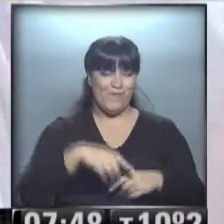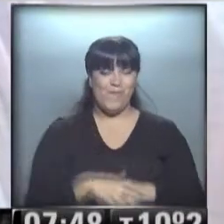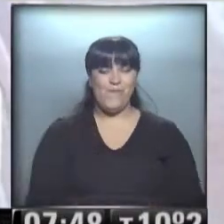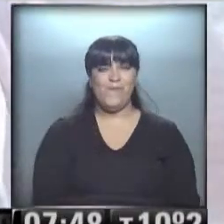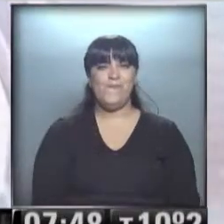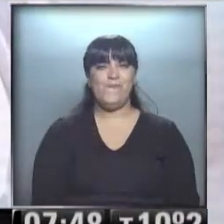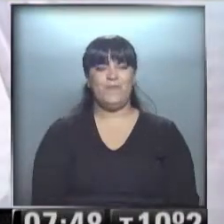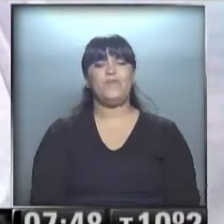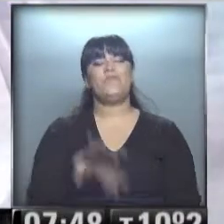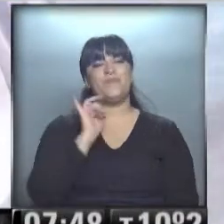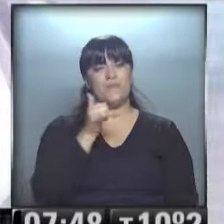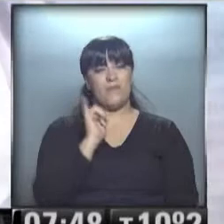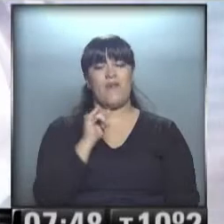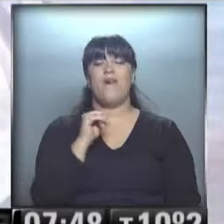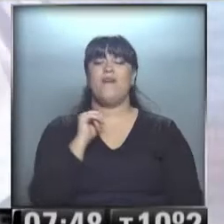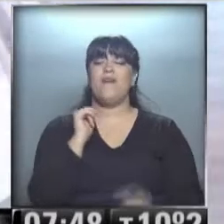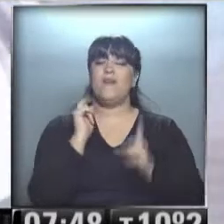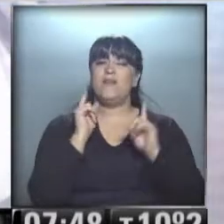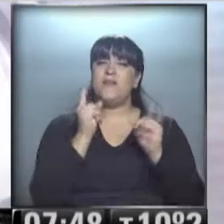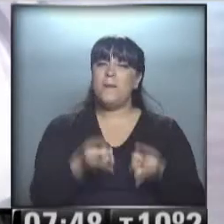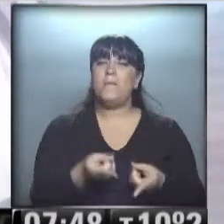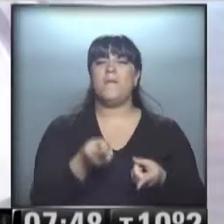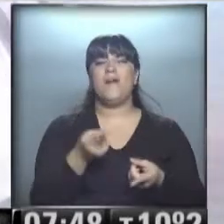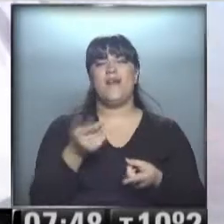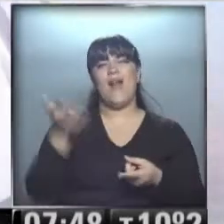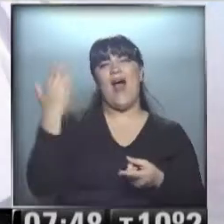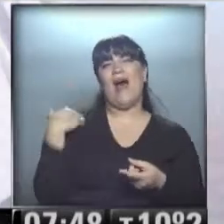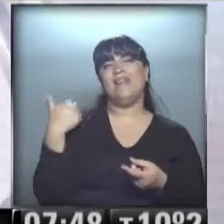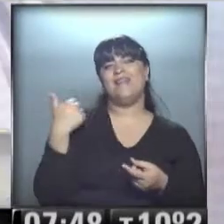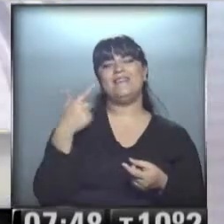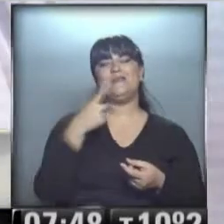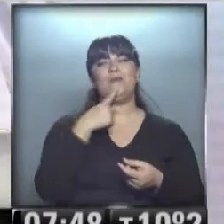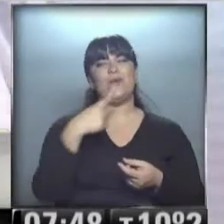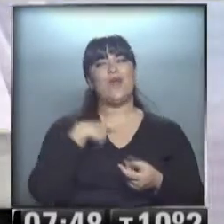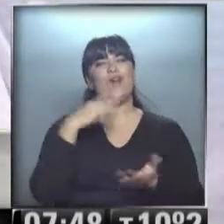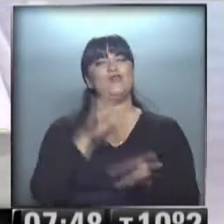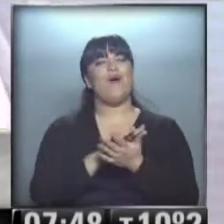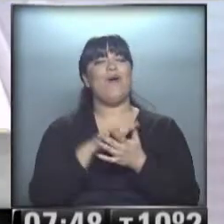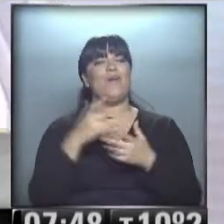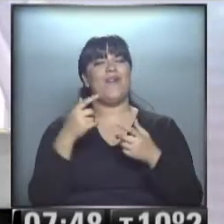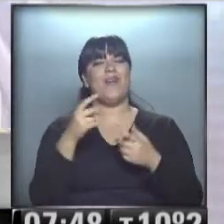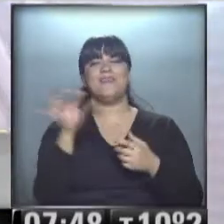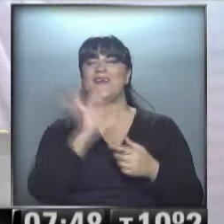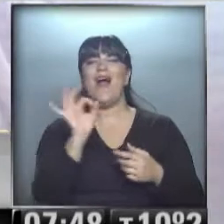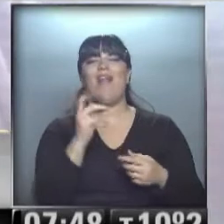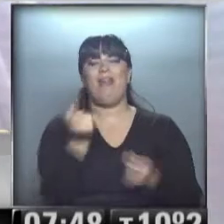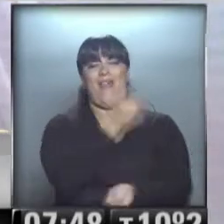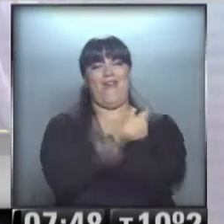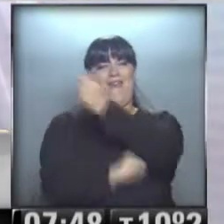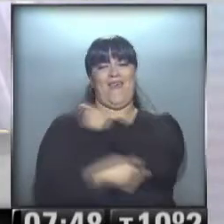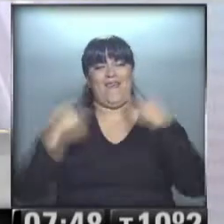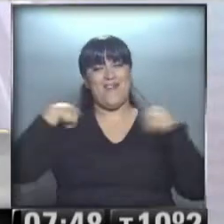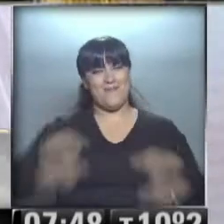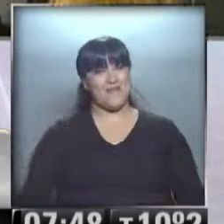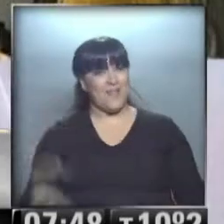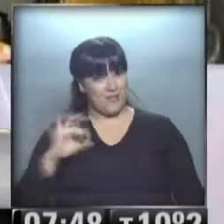además porque sirve preguntó por el merchandise dijo que yo no tenía absolutamente nada con lo cual